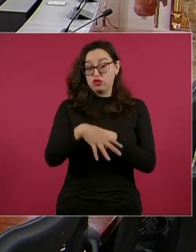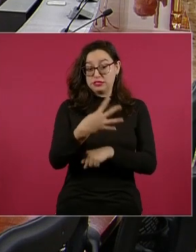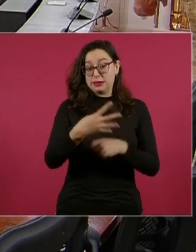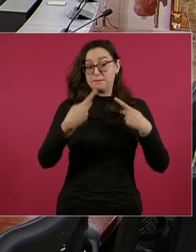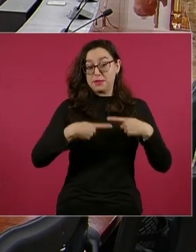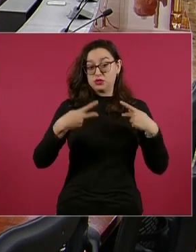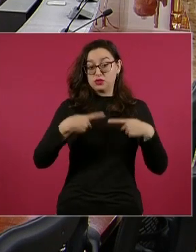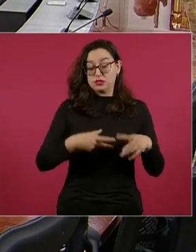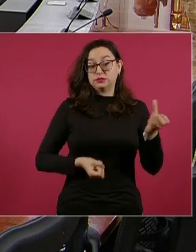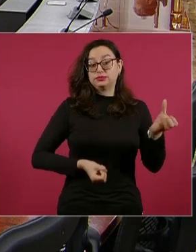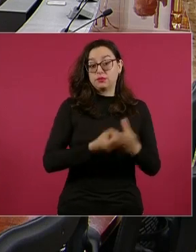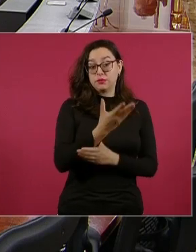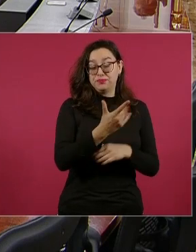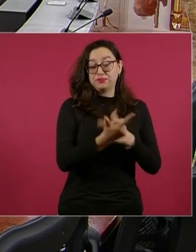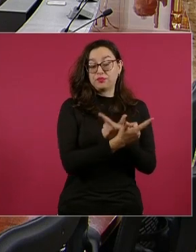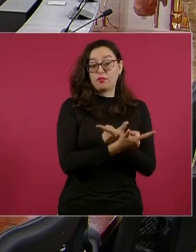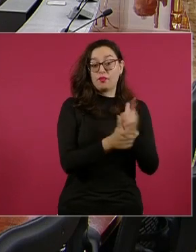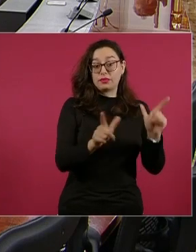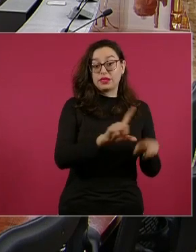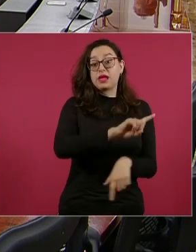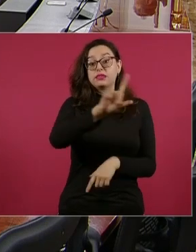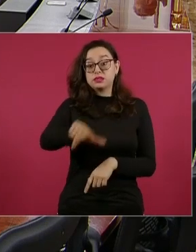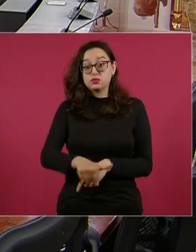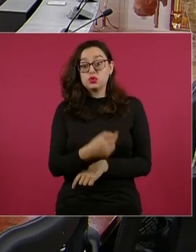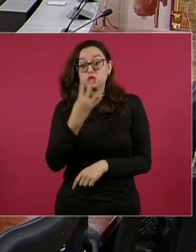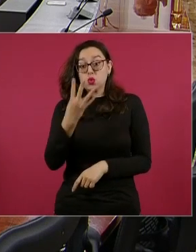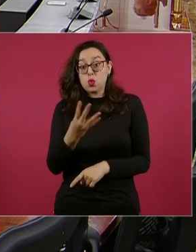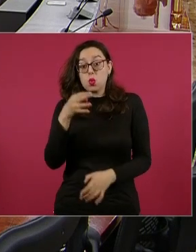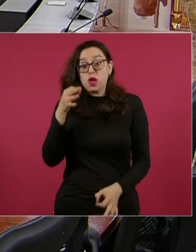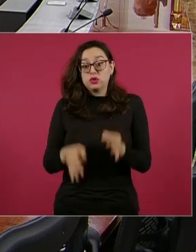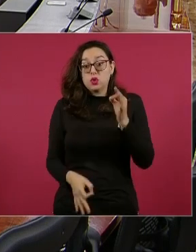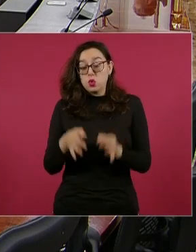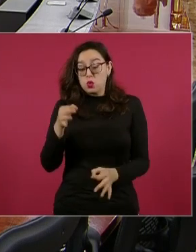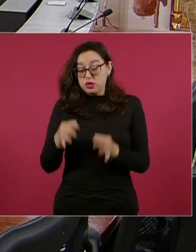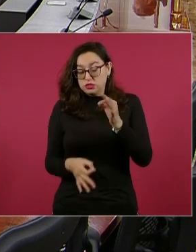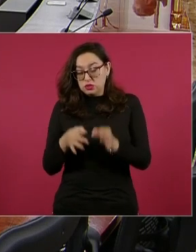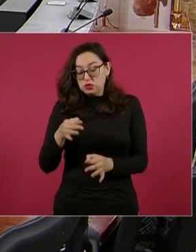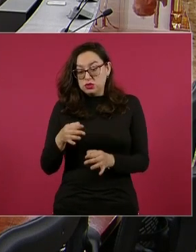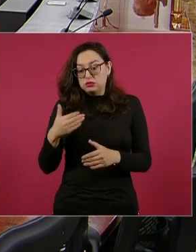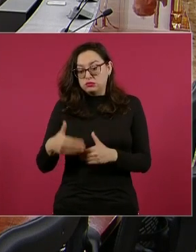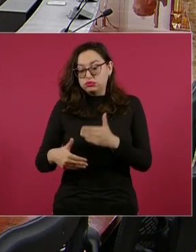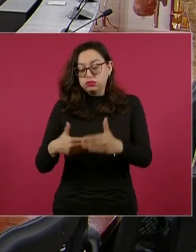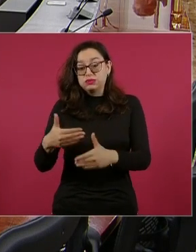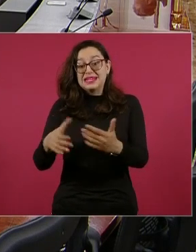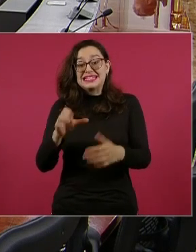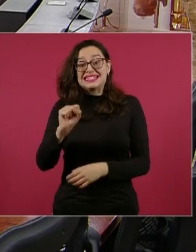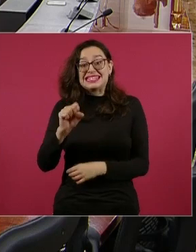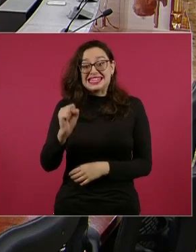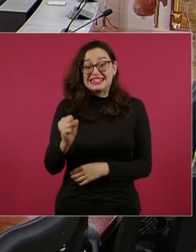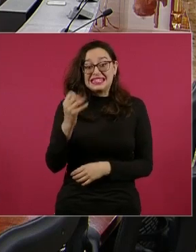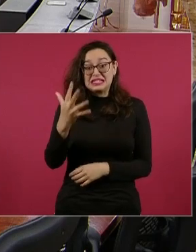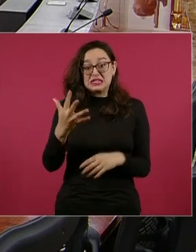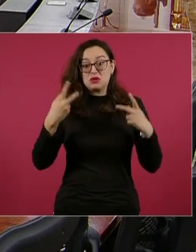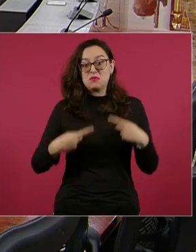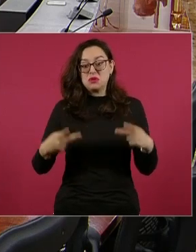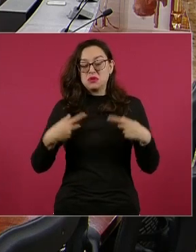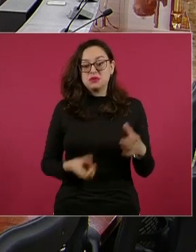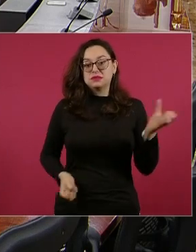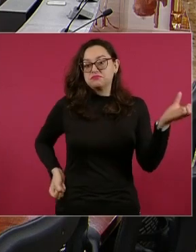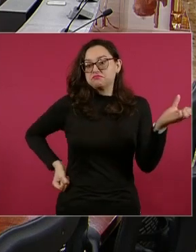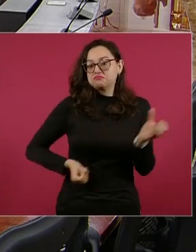se promovieron 4 juicios más y que por los efectos de esta sentencia se liberó a 65 personas.